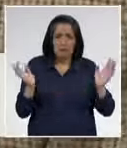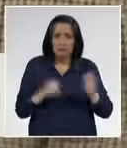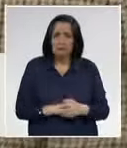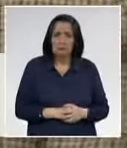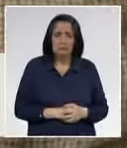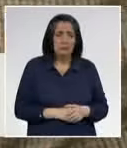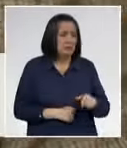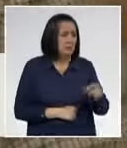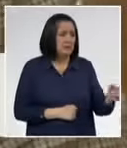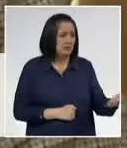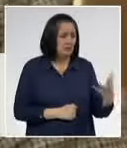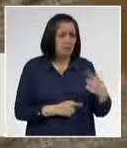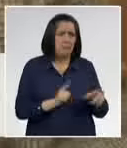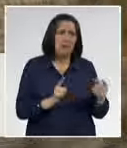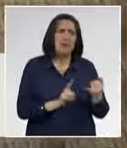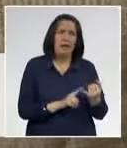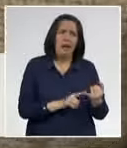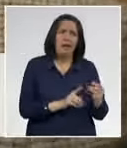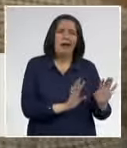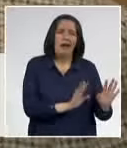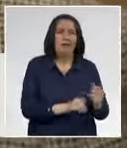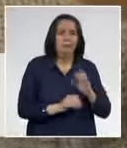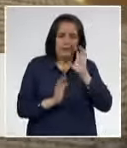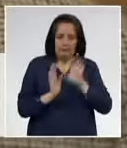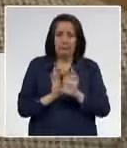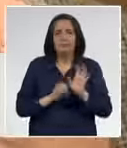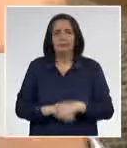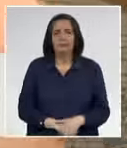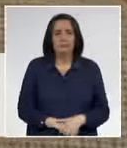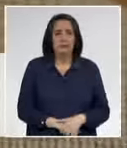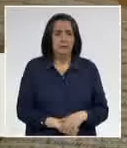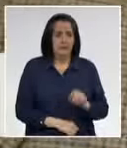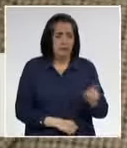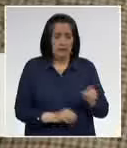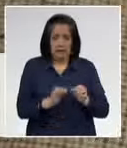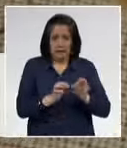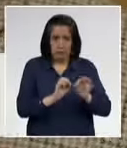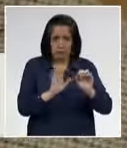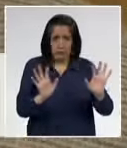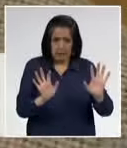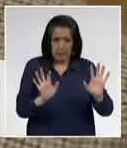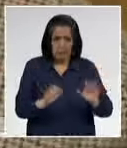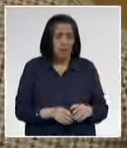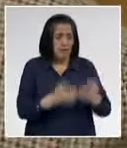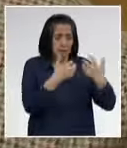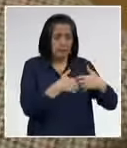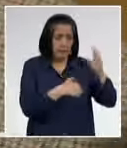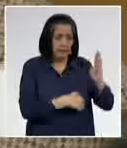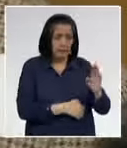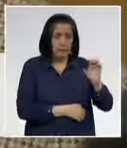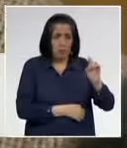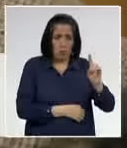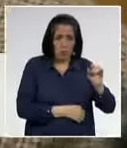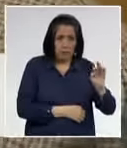Entonces ellos dicen, sí, pero queda este resquicio. Por ejemplo, ha sido muy claro Odebrecht en decir,